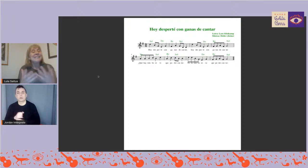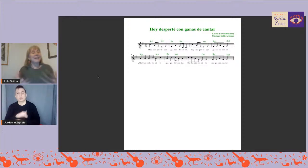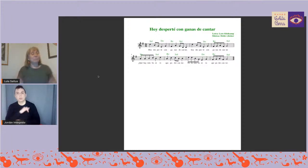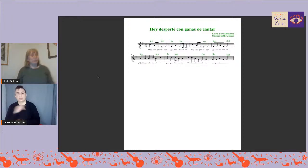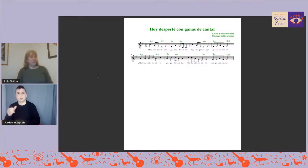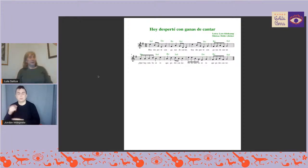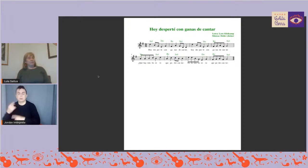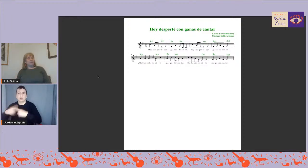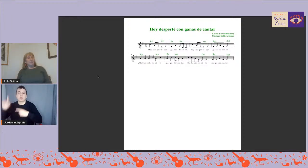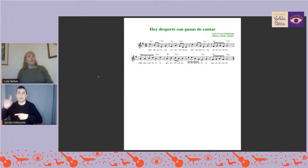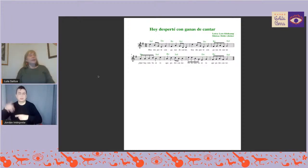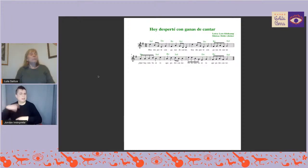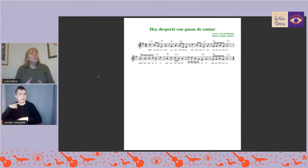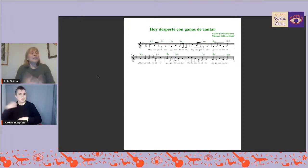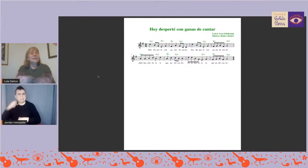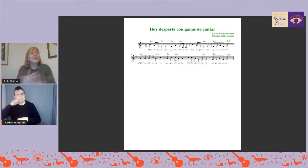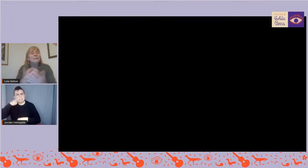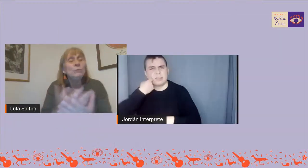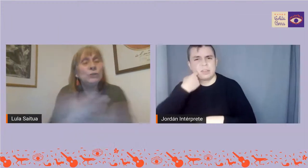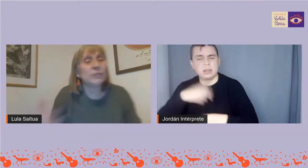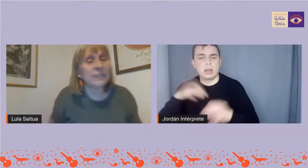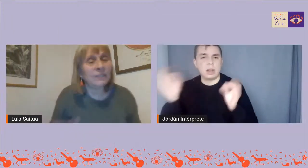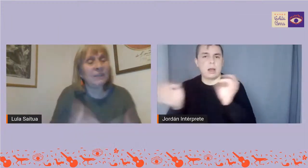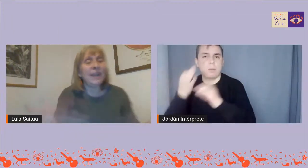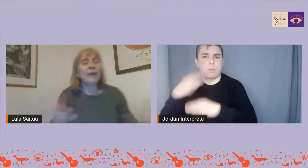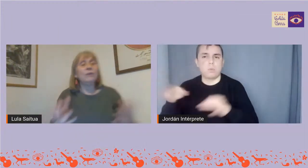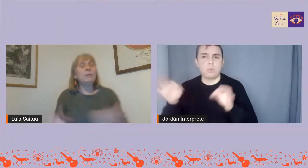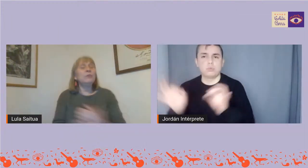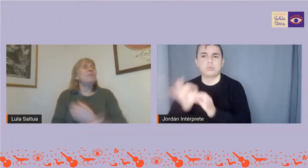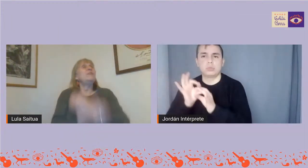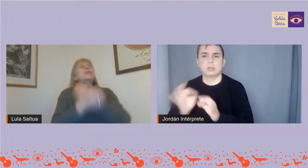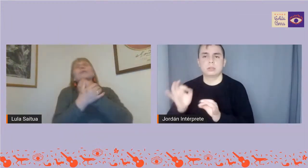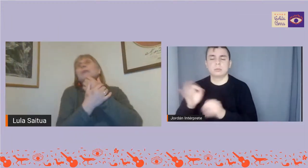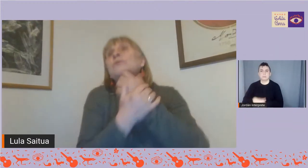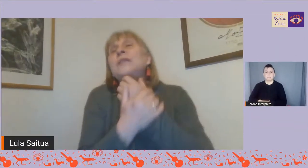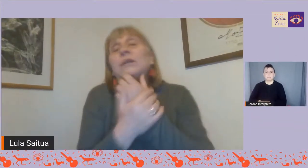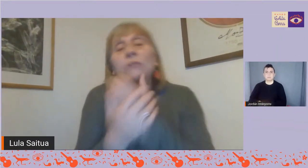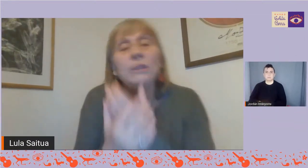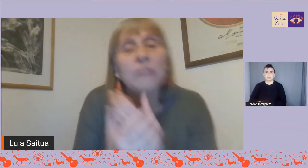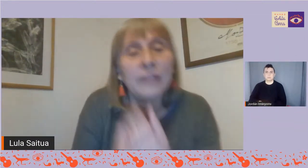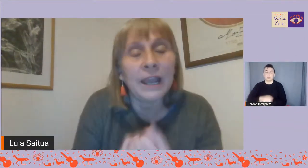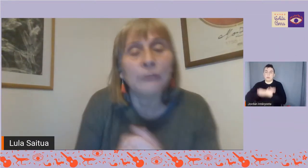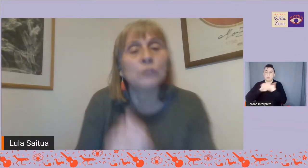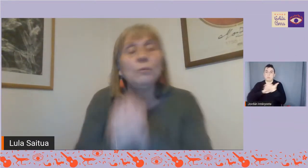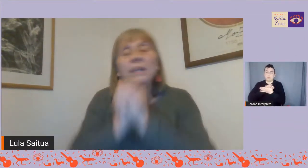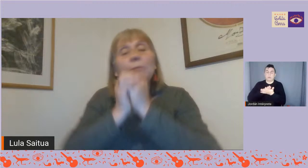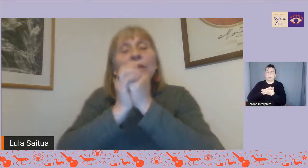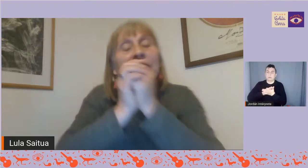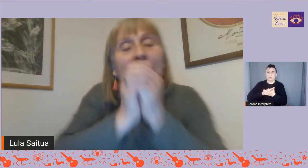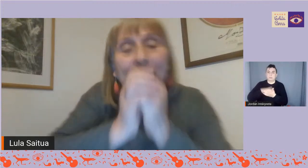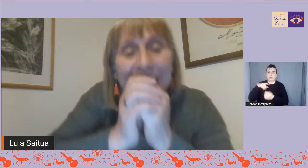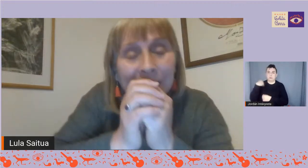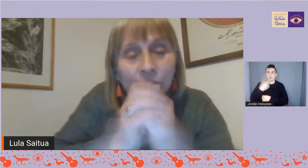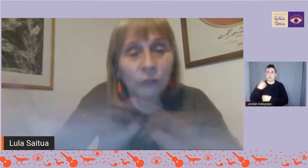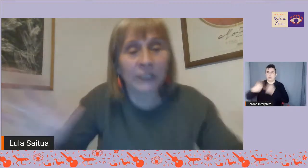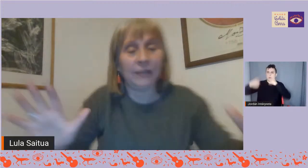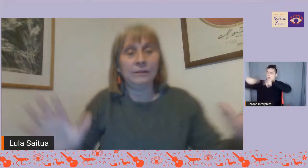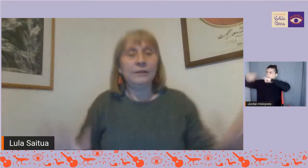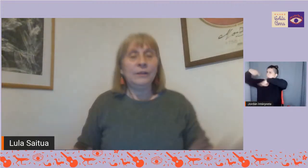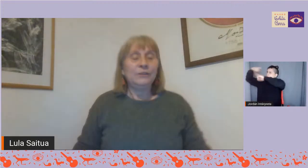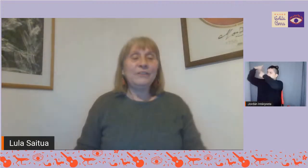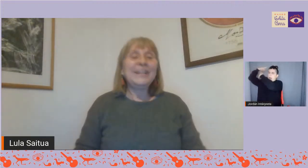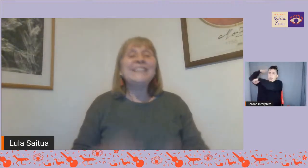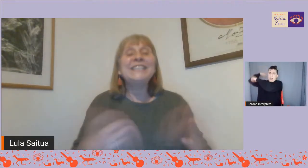¿Qué es la música? La música tiene muchos significados. Hemos definido la música, yo creo, desde la super época de la